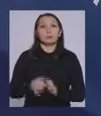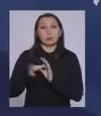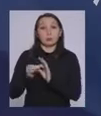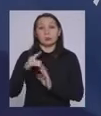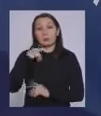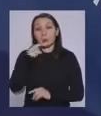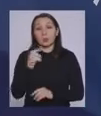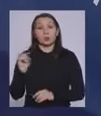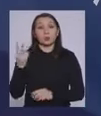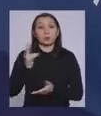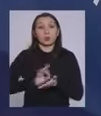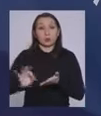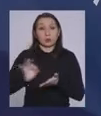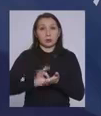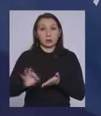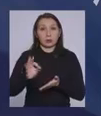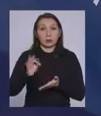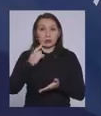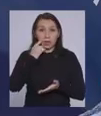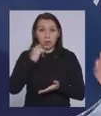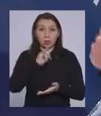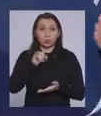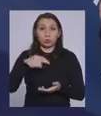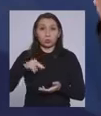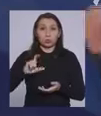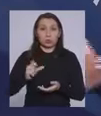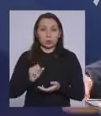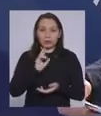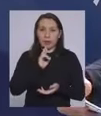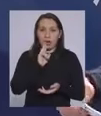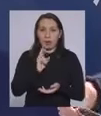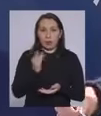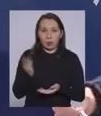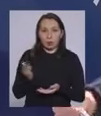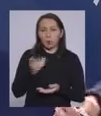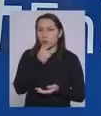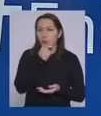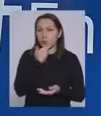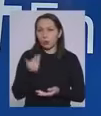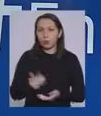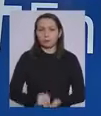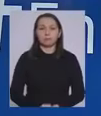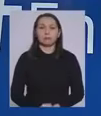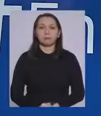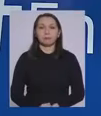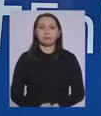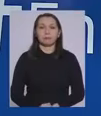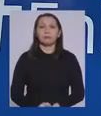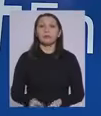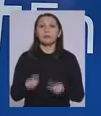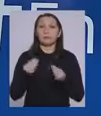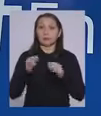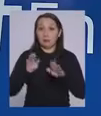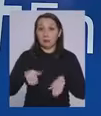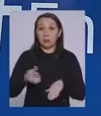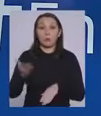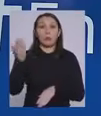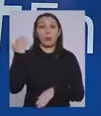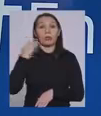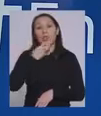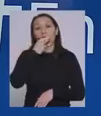pregunta. El subsecretario Zúñiga dará respuesta a su inquietud. Bueno, tal como lo